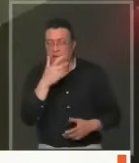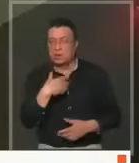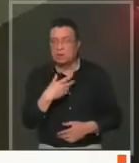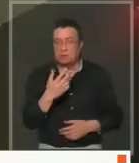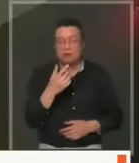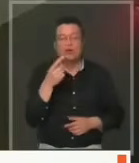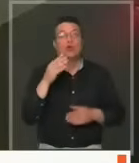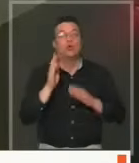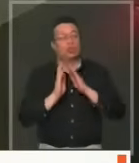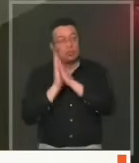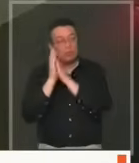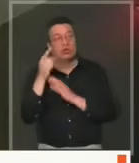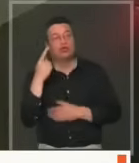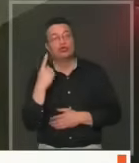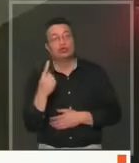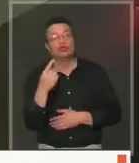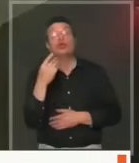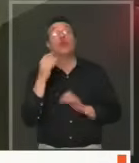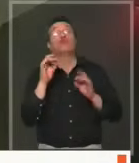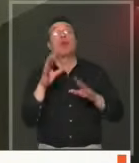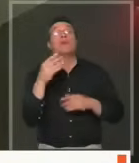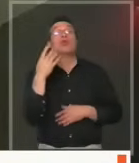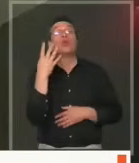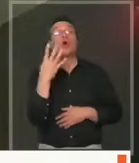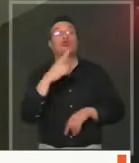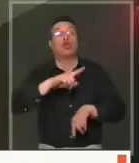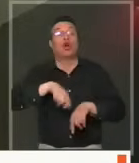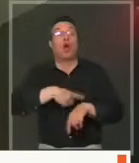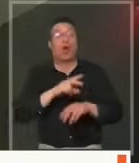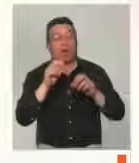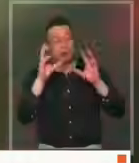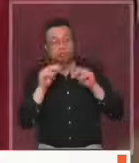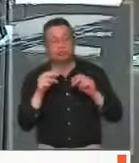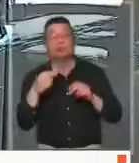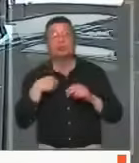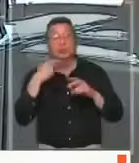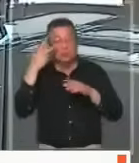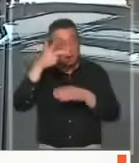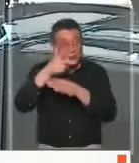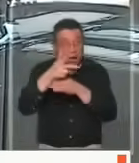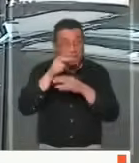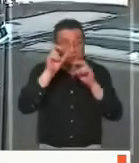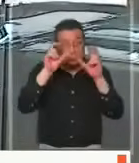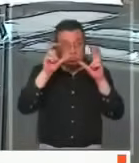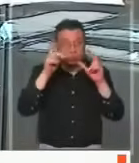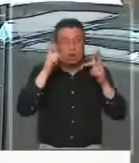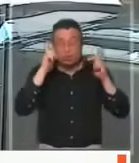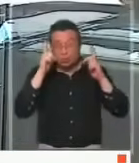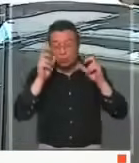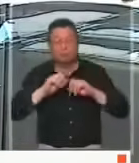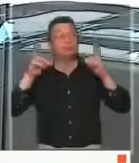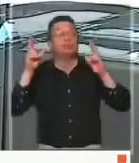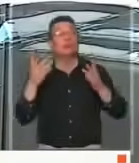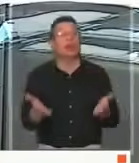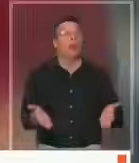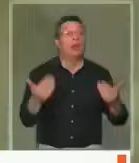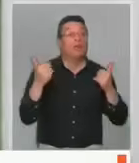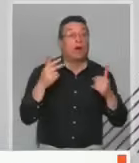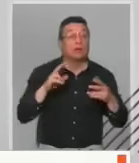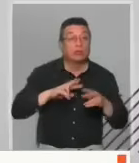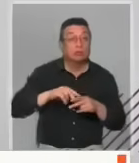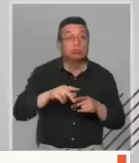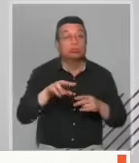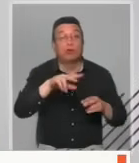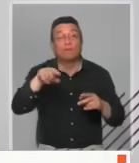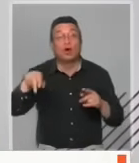Duerme solo 4 horas al día. Revisando la cámara, pendiente, algún ruido, me levanto, me salgo a hacer